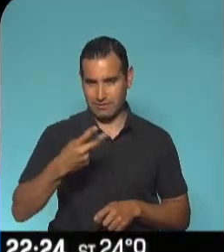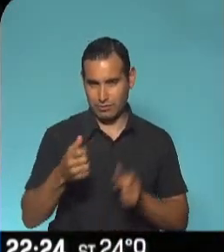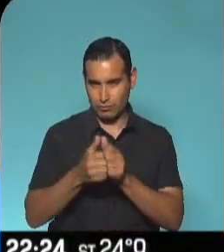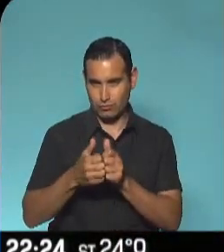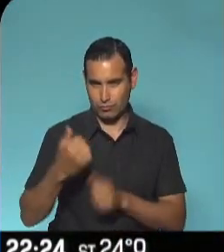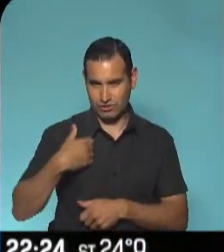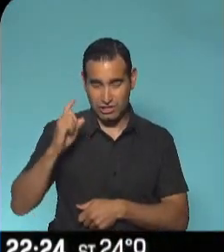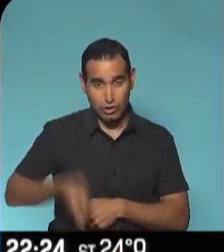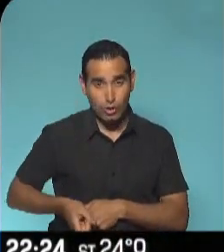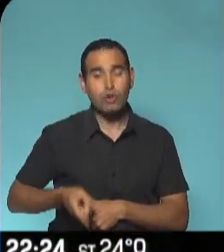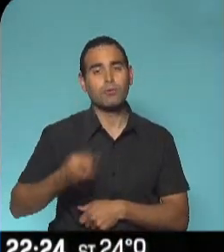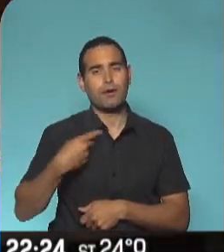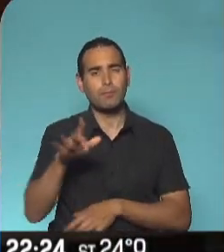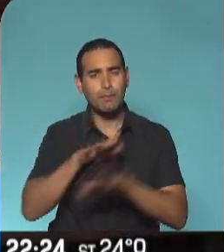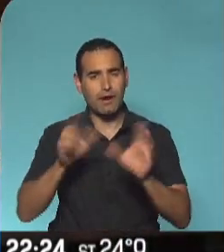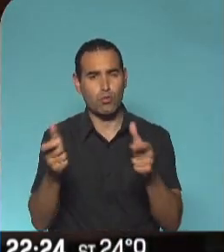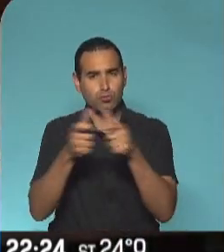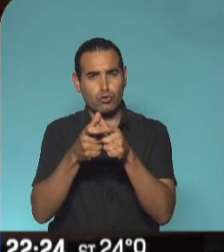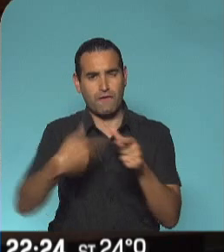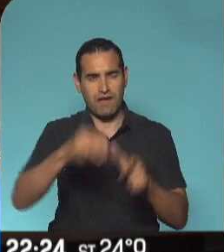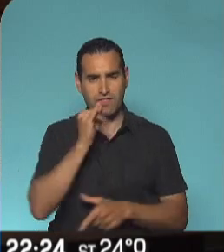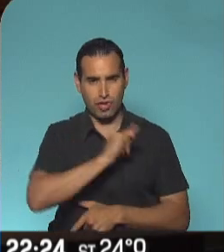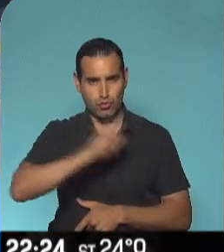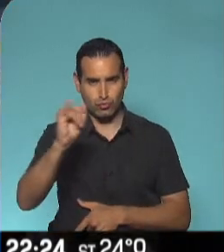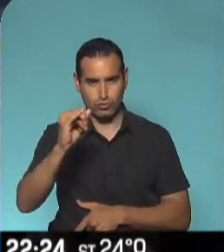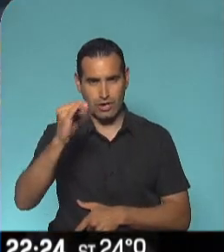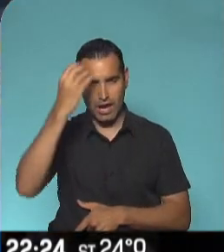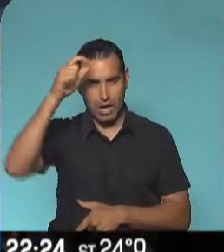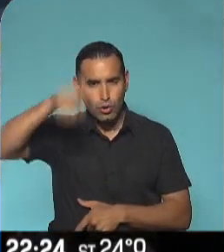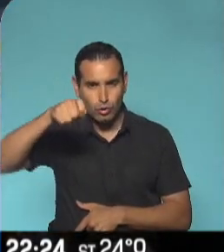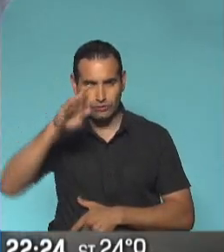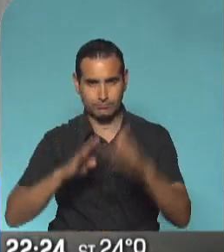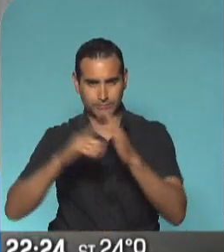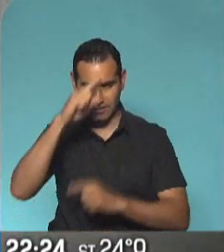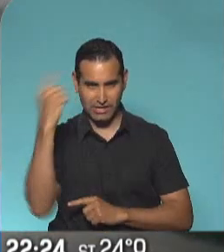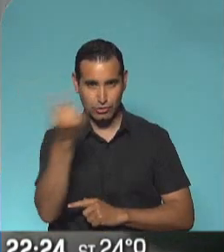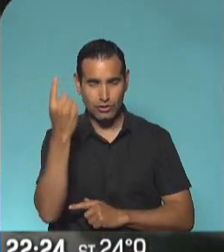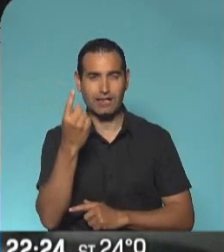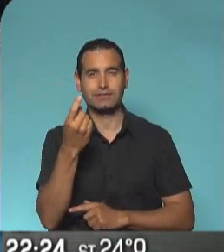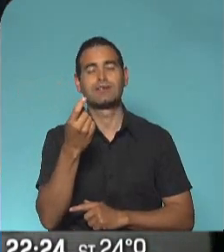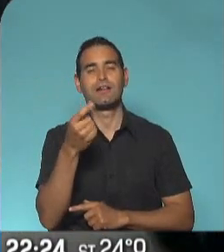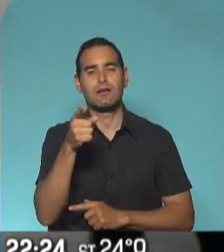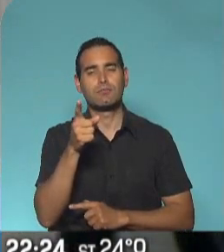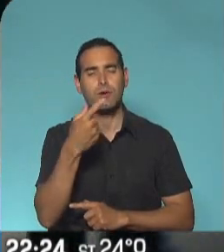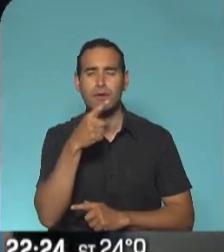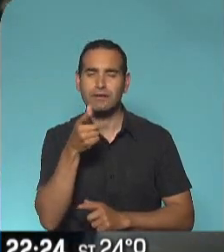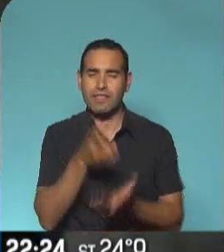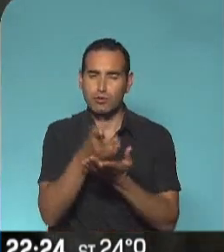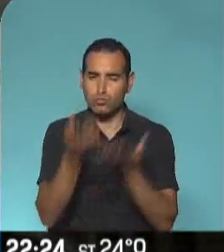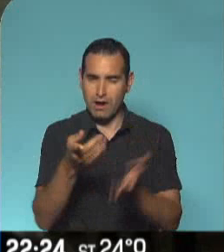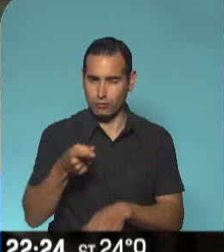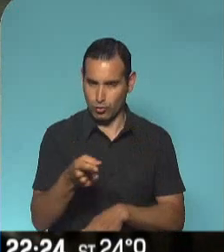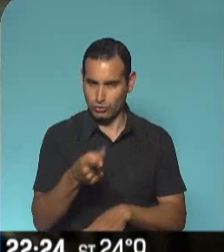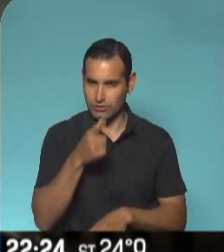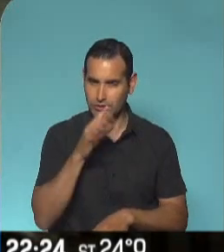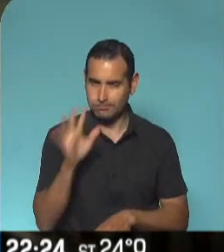una comisión que denunciará a Morales ante la Corte Penal Internacional con sede en La Haya por supuestas violaciones a los derechos humanos.